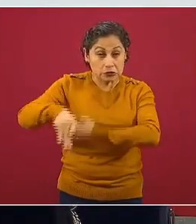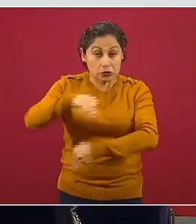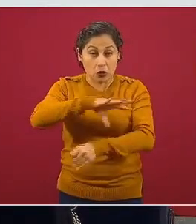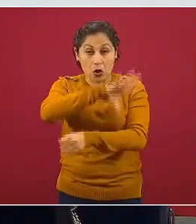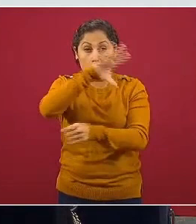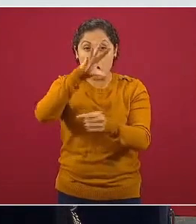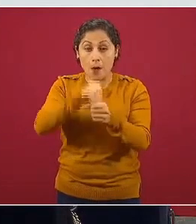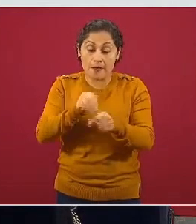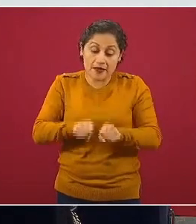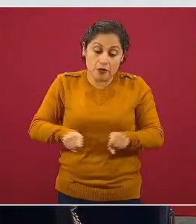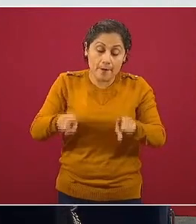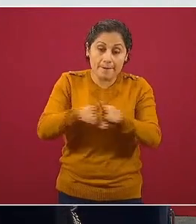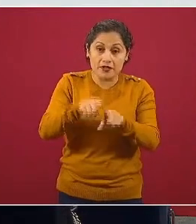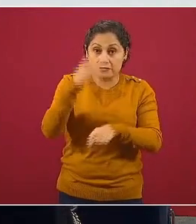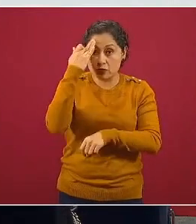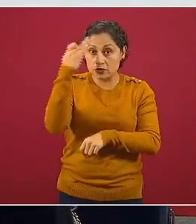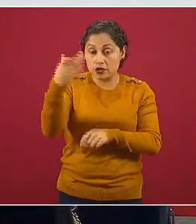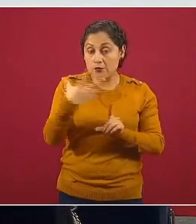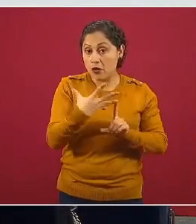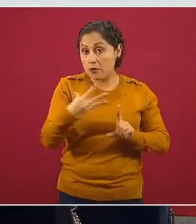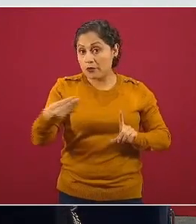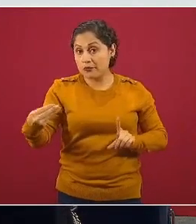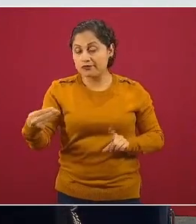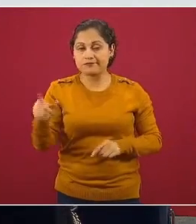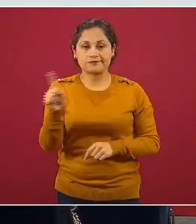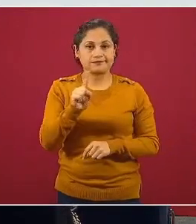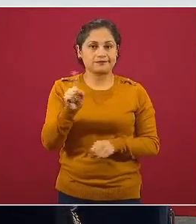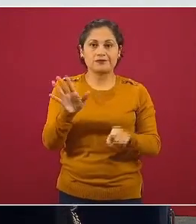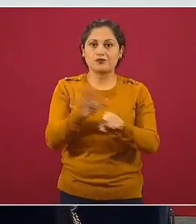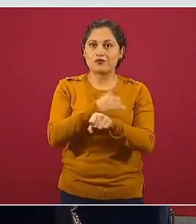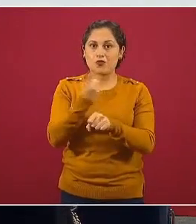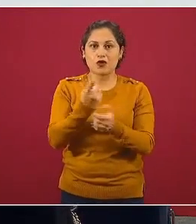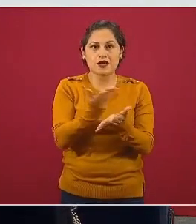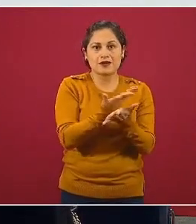territorio reconocible, por ejemplo, por las demarcaciones